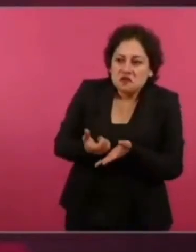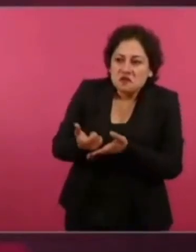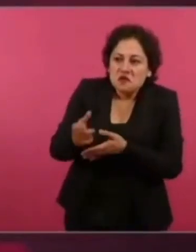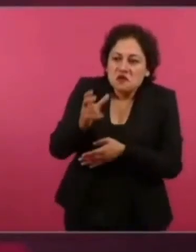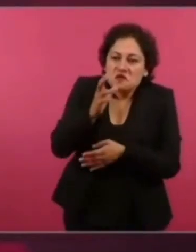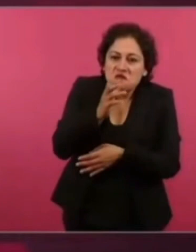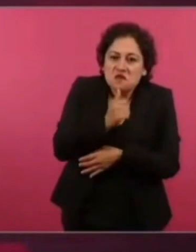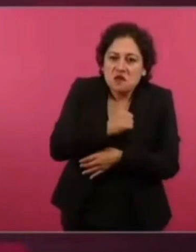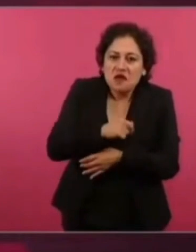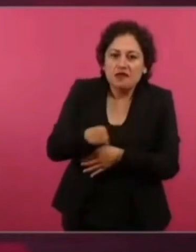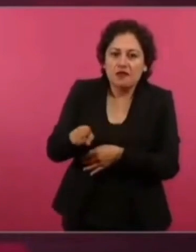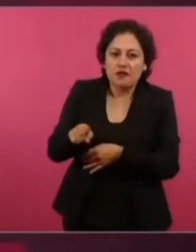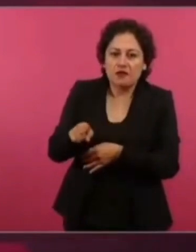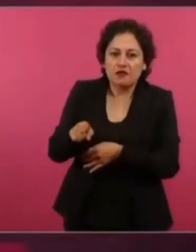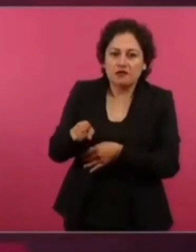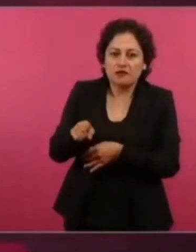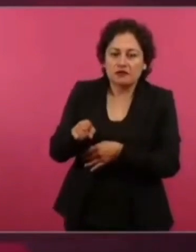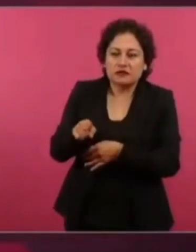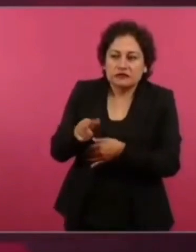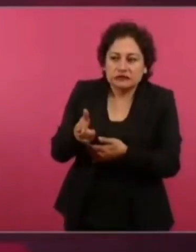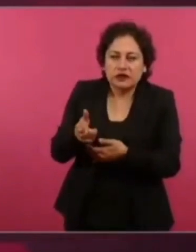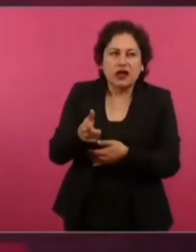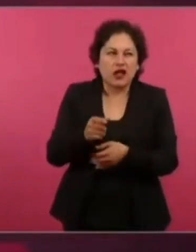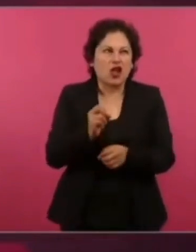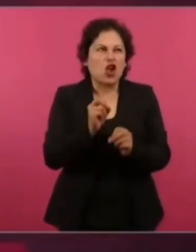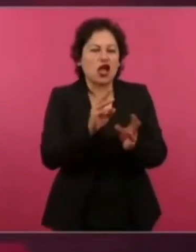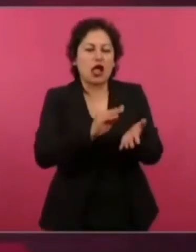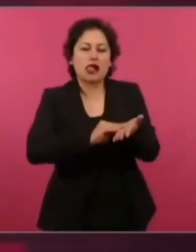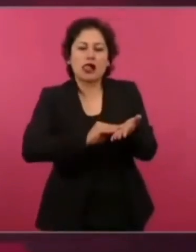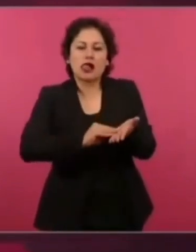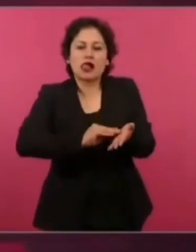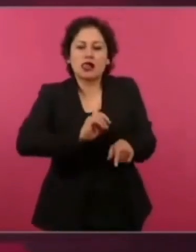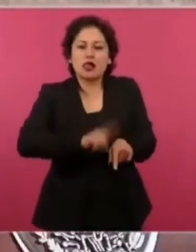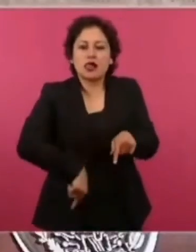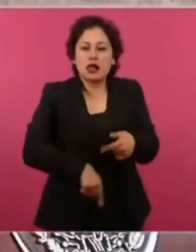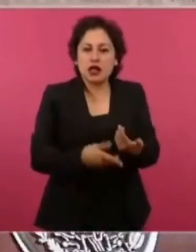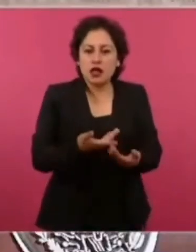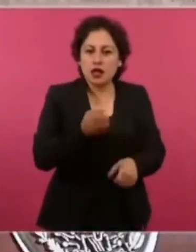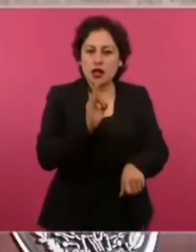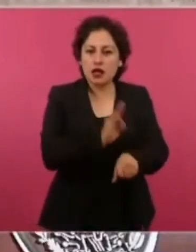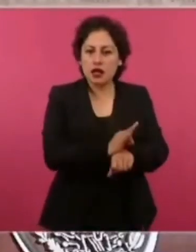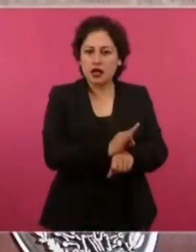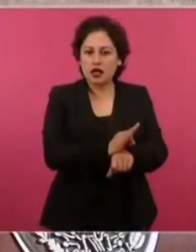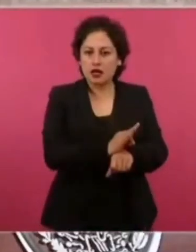pesos de impuestos, ese